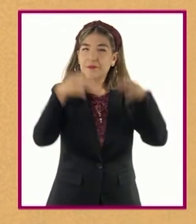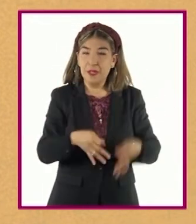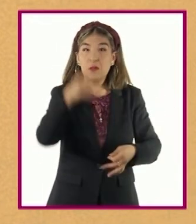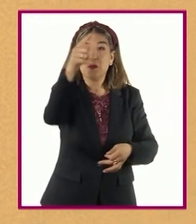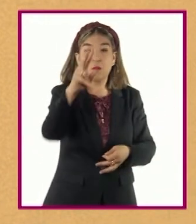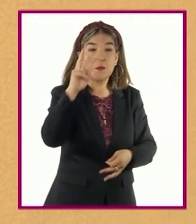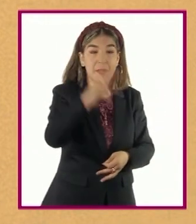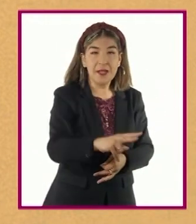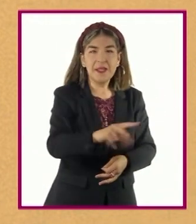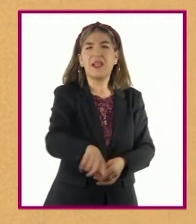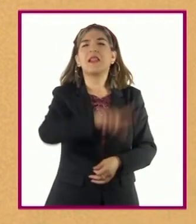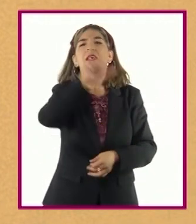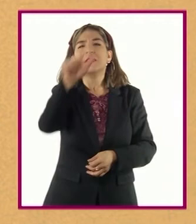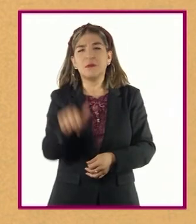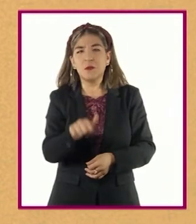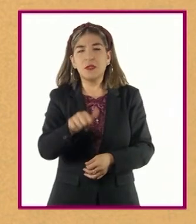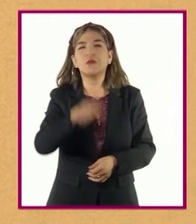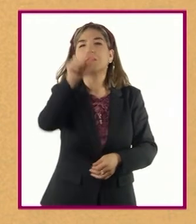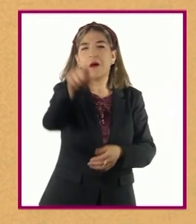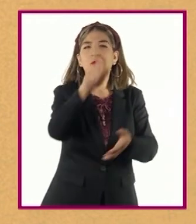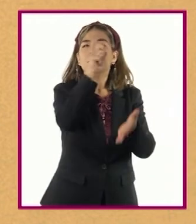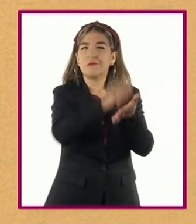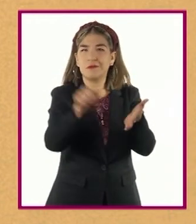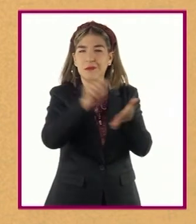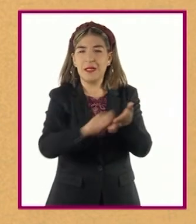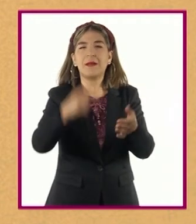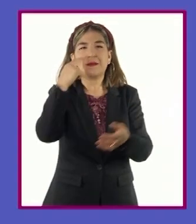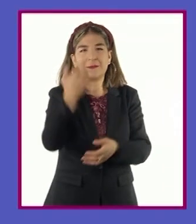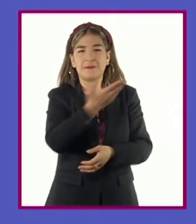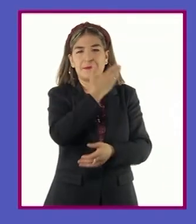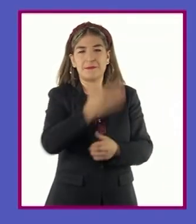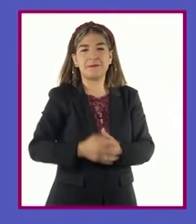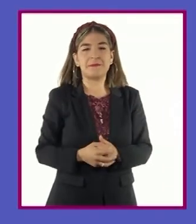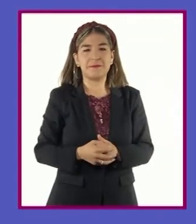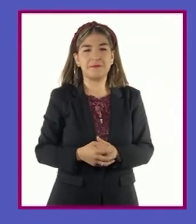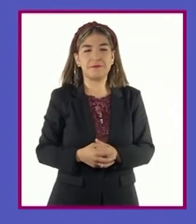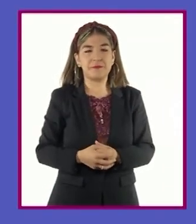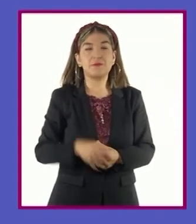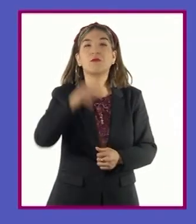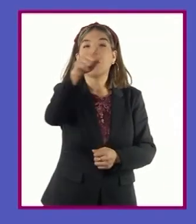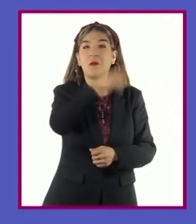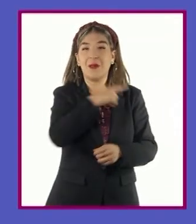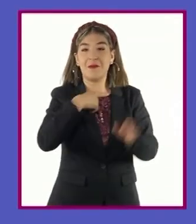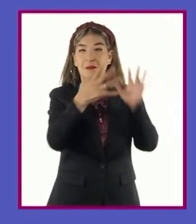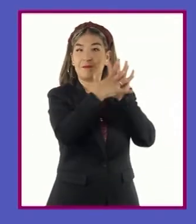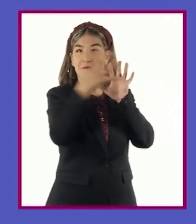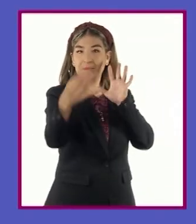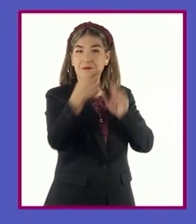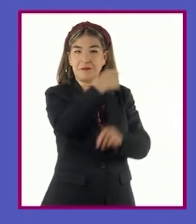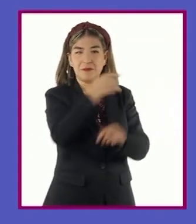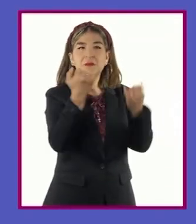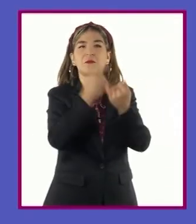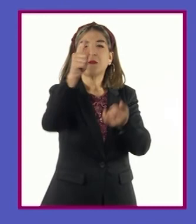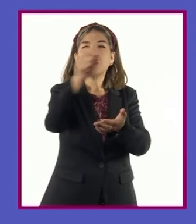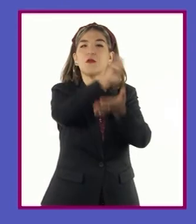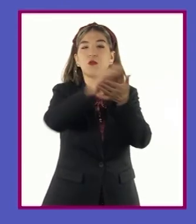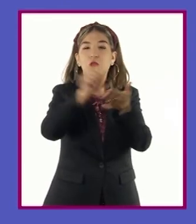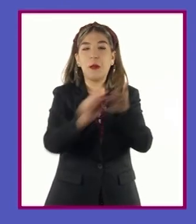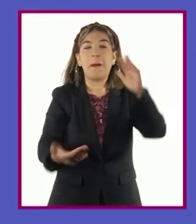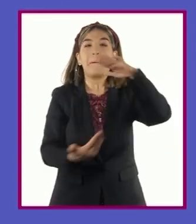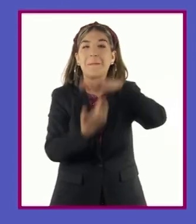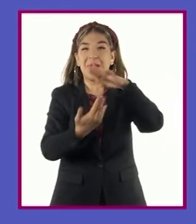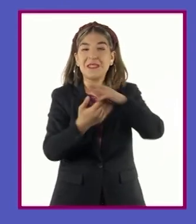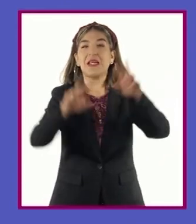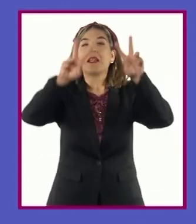observen posteriormente y llenen el siguiente esquema. Coloquen el nombre o tema de la mesa redonda, el nombre de